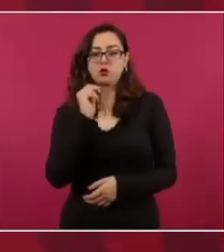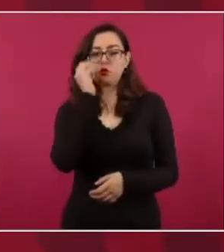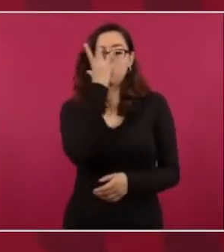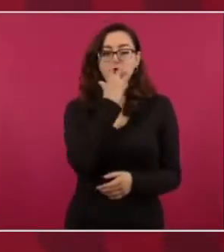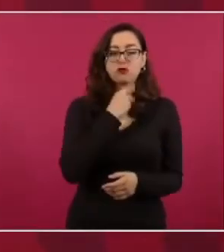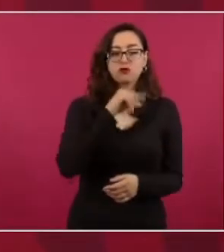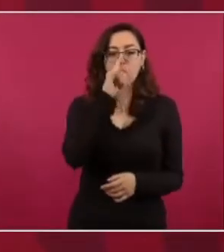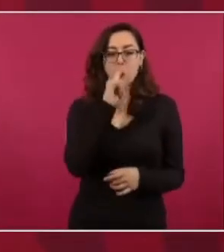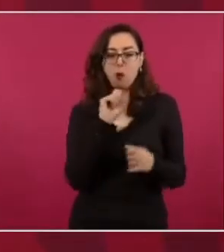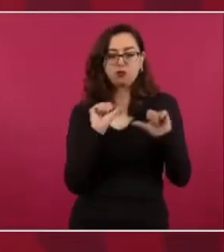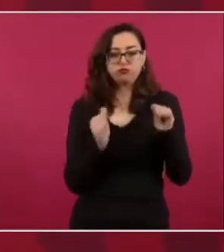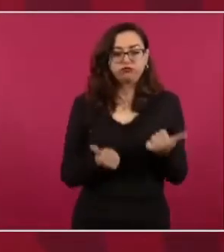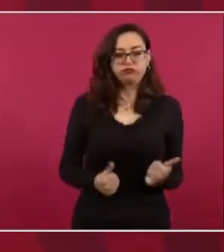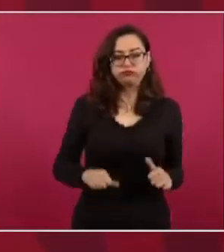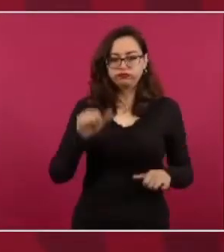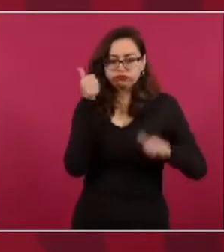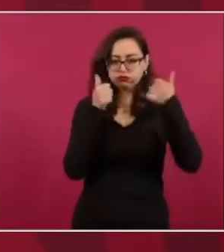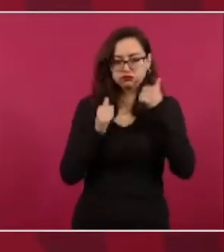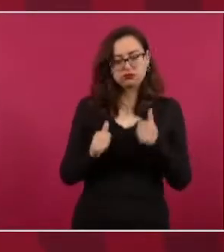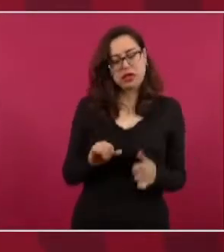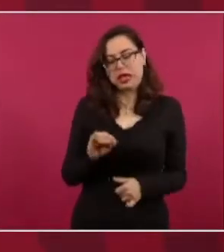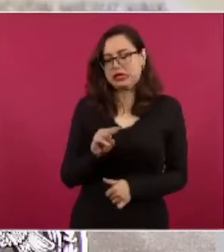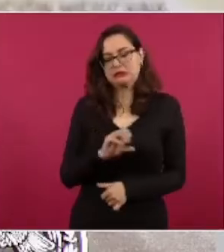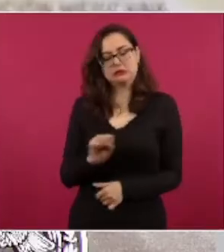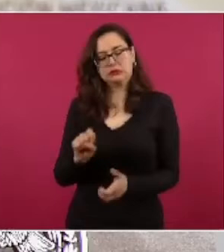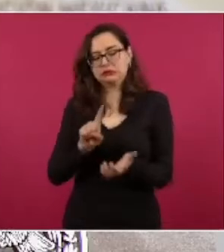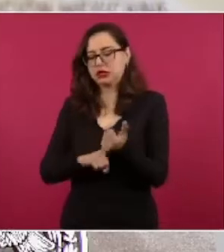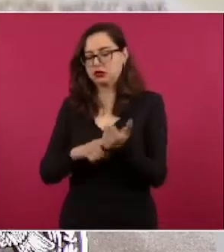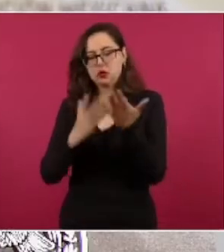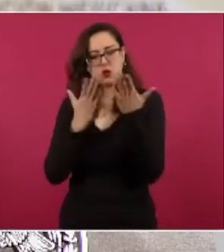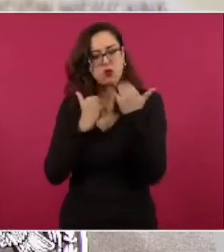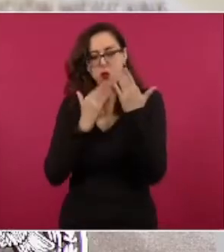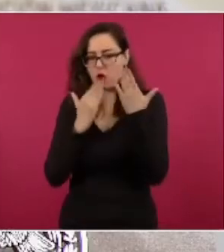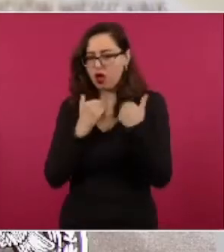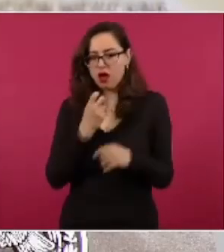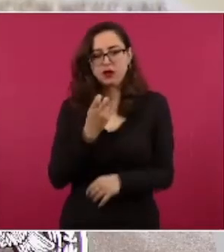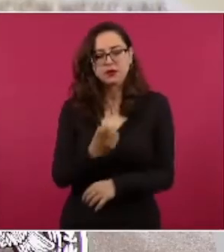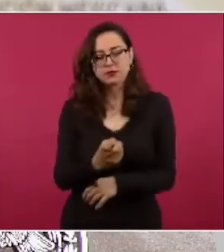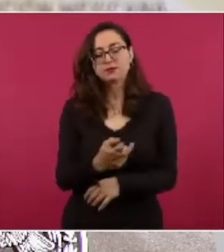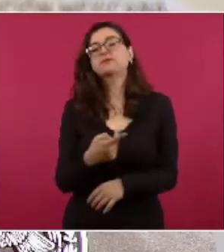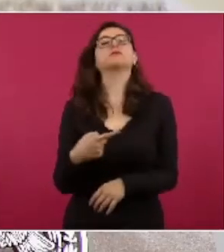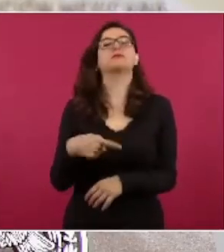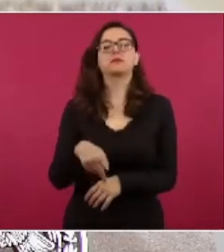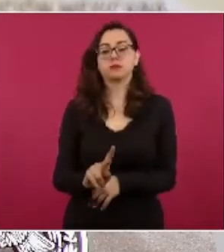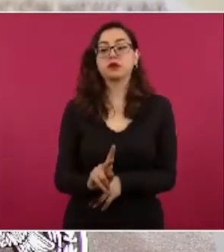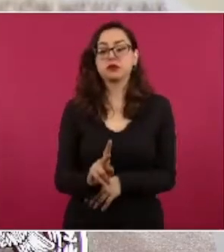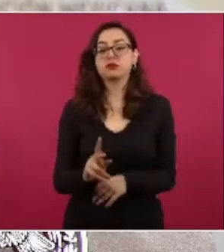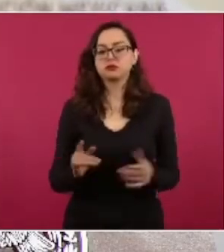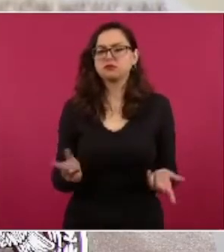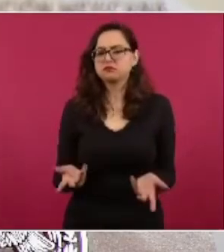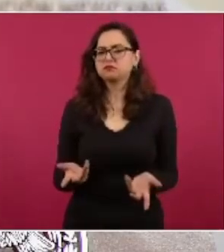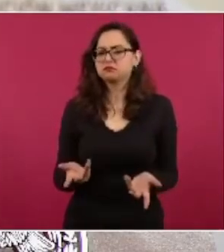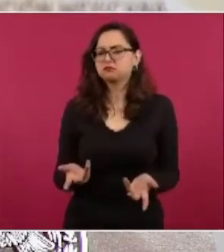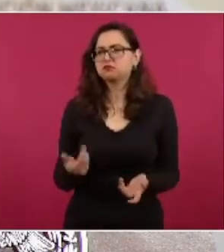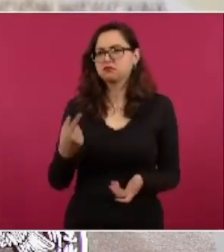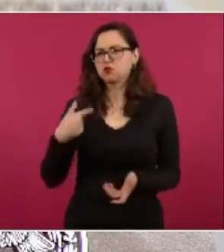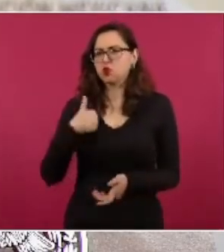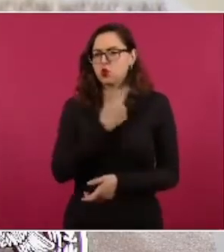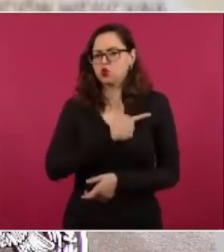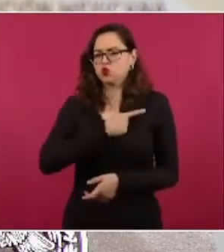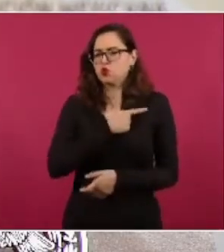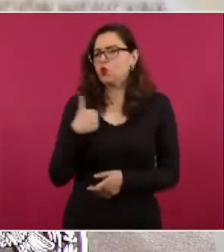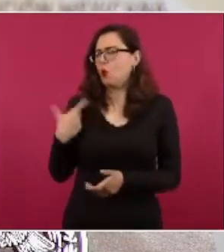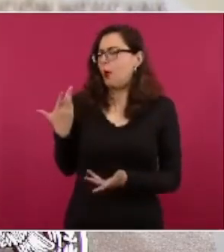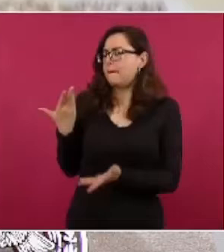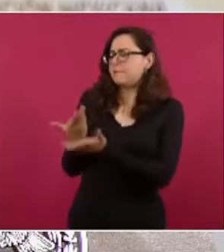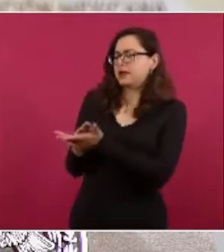todas las unidades médicas de alta especialidad, incluidos los hospitales de siglo XXI, de La Raza y